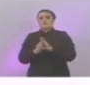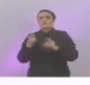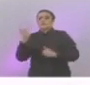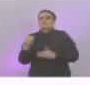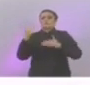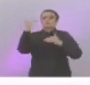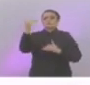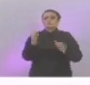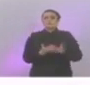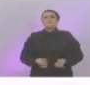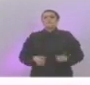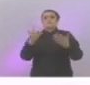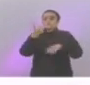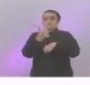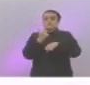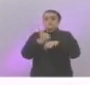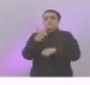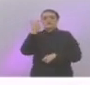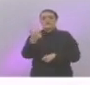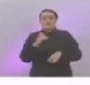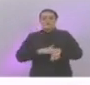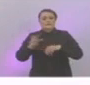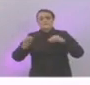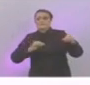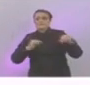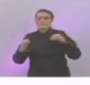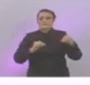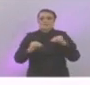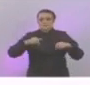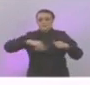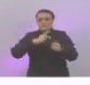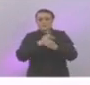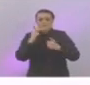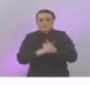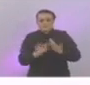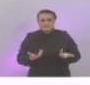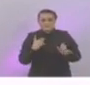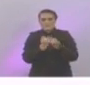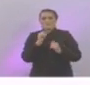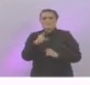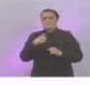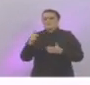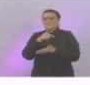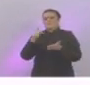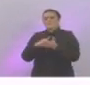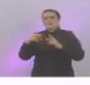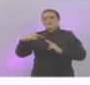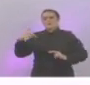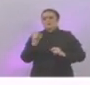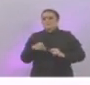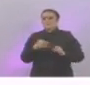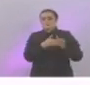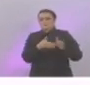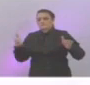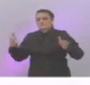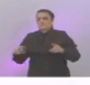nos ubicó como la sexta economía más dinámica del país. También a nivel regional, en el mismo periodo,